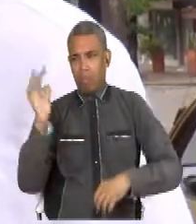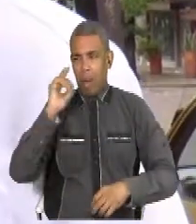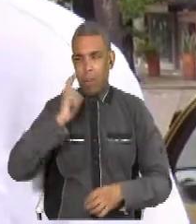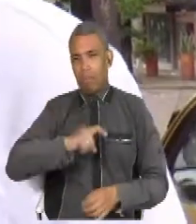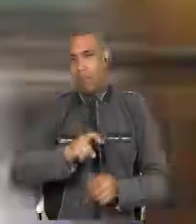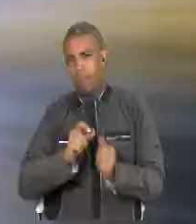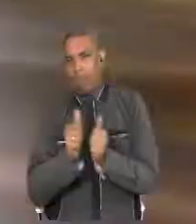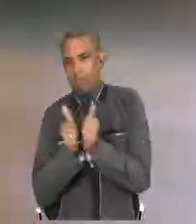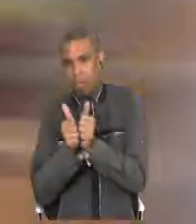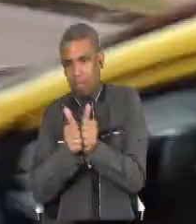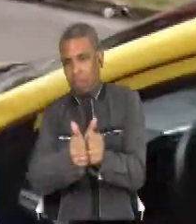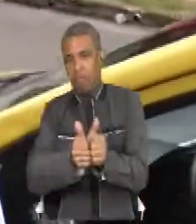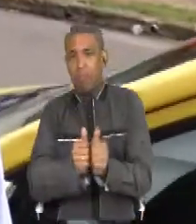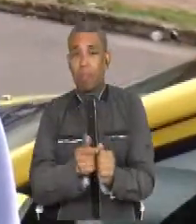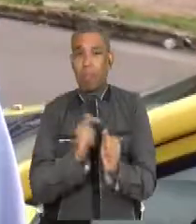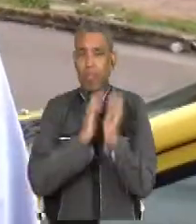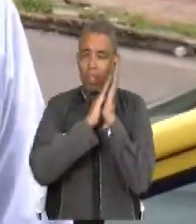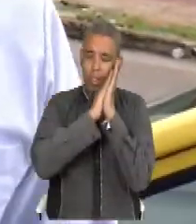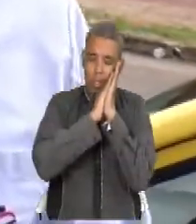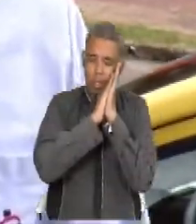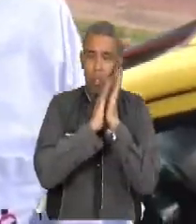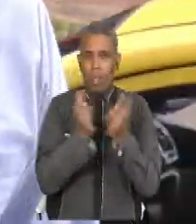Dormir y ya. Ahorita trabajar.